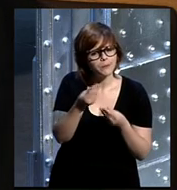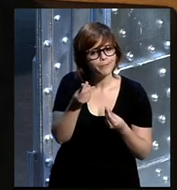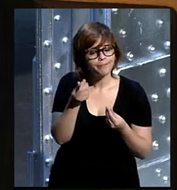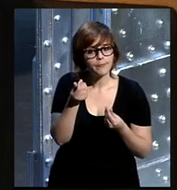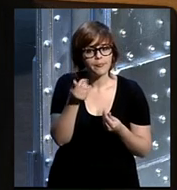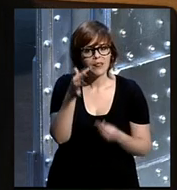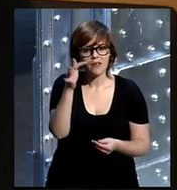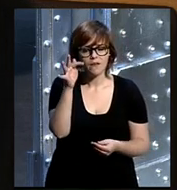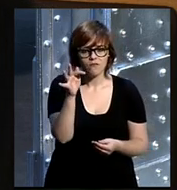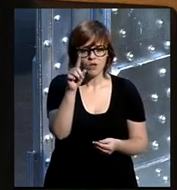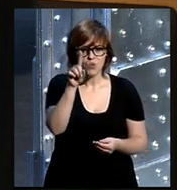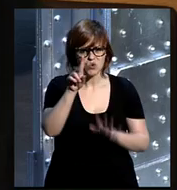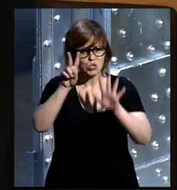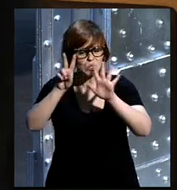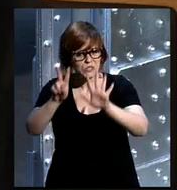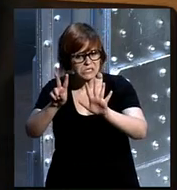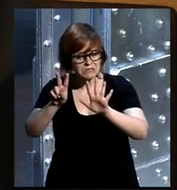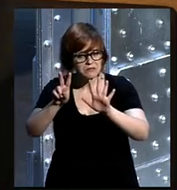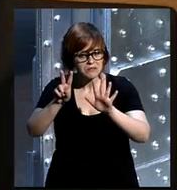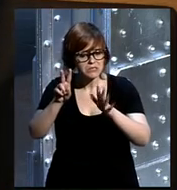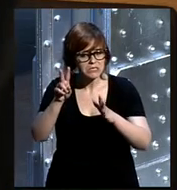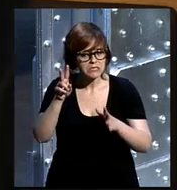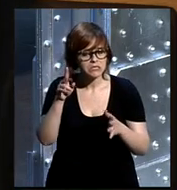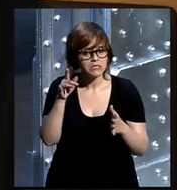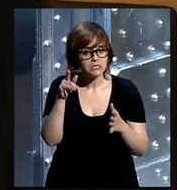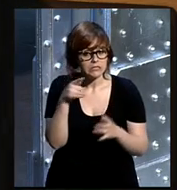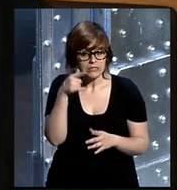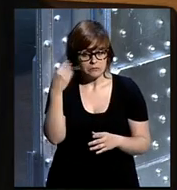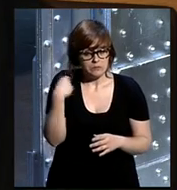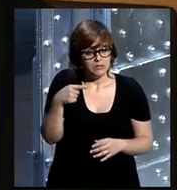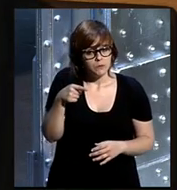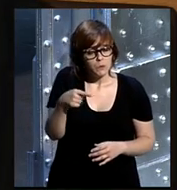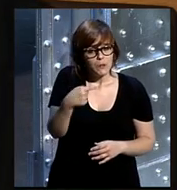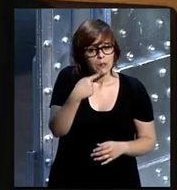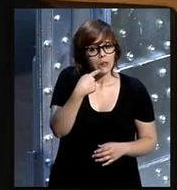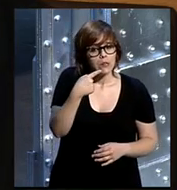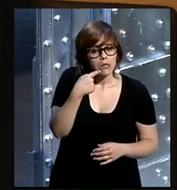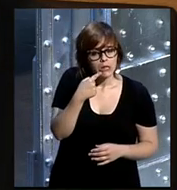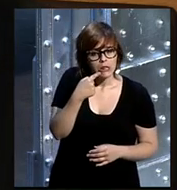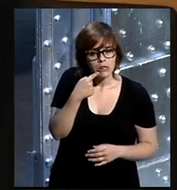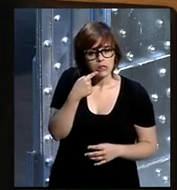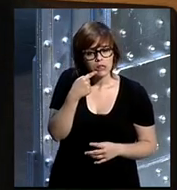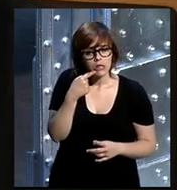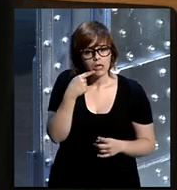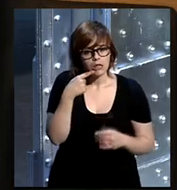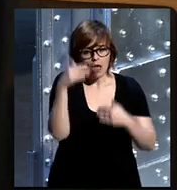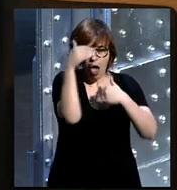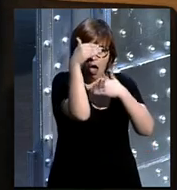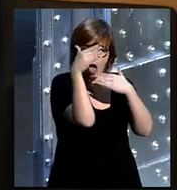el F17, que implica una dedicación a